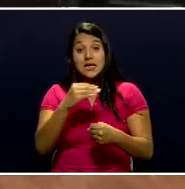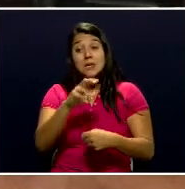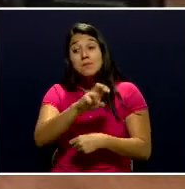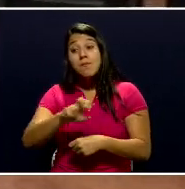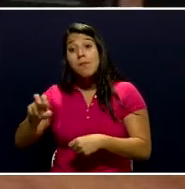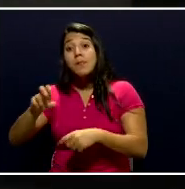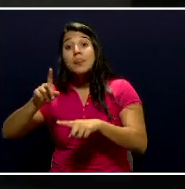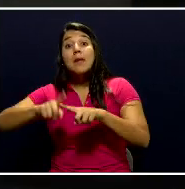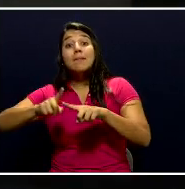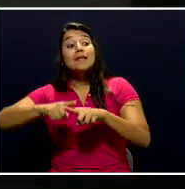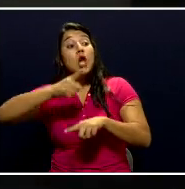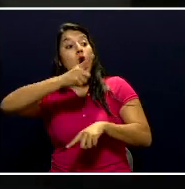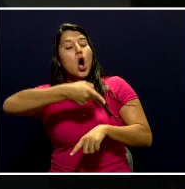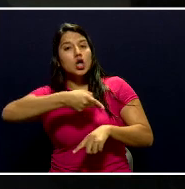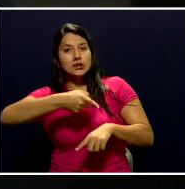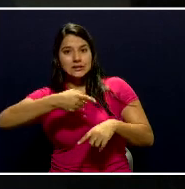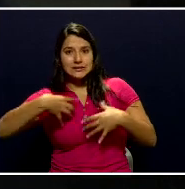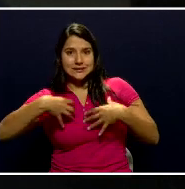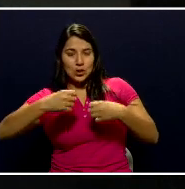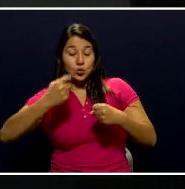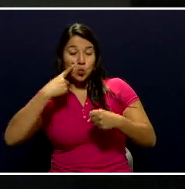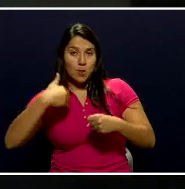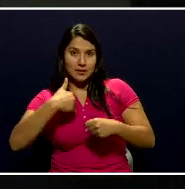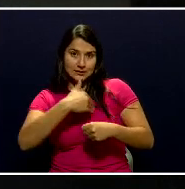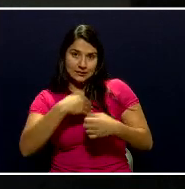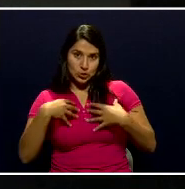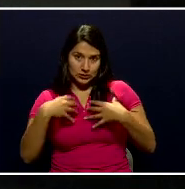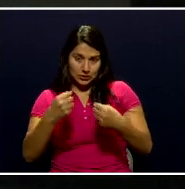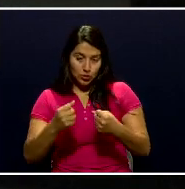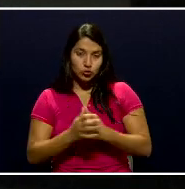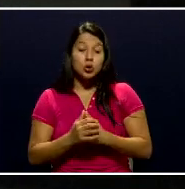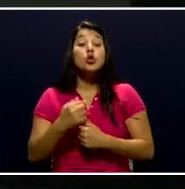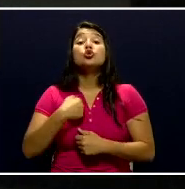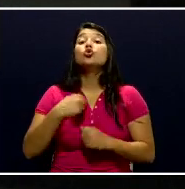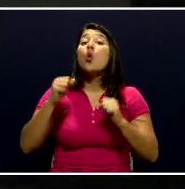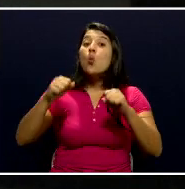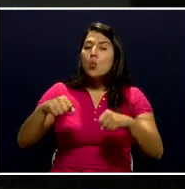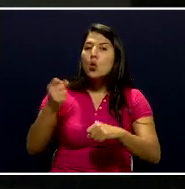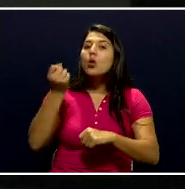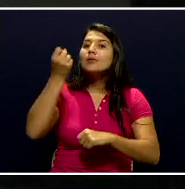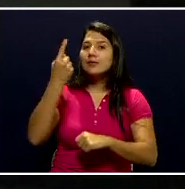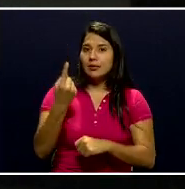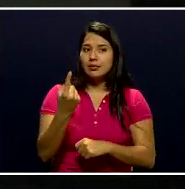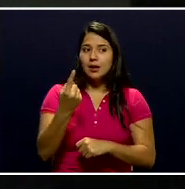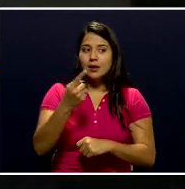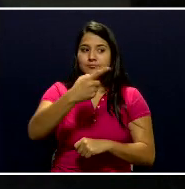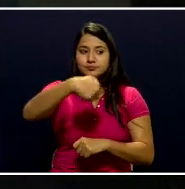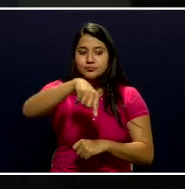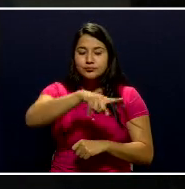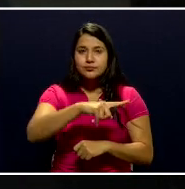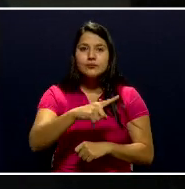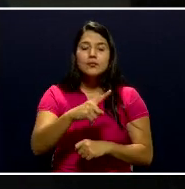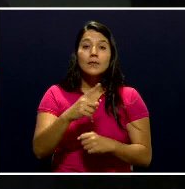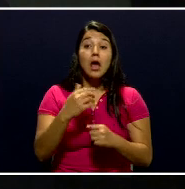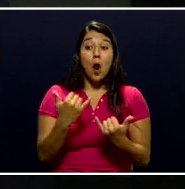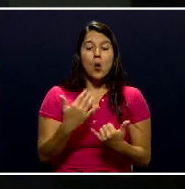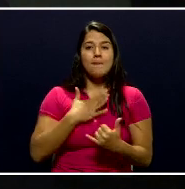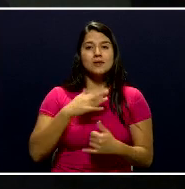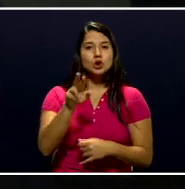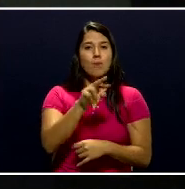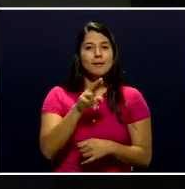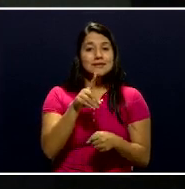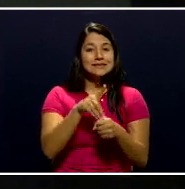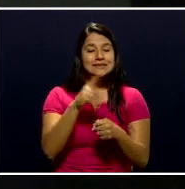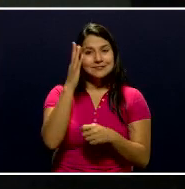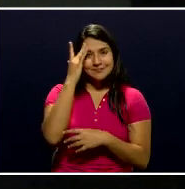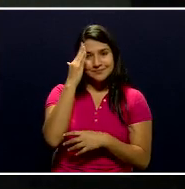orden sanitaria. De manera que yo puedo entender la preocupación que tienen mis compañeros. Aquí